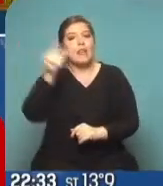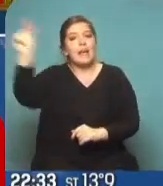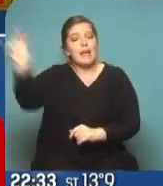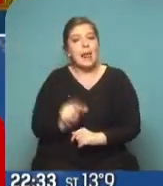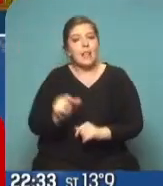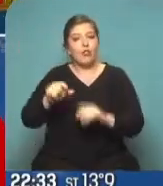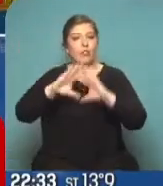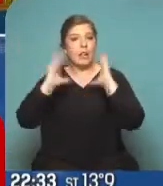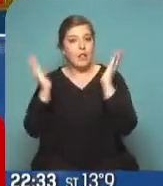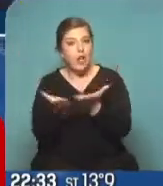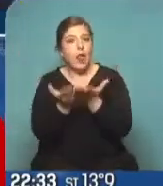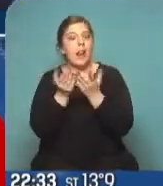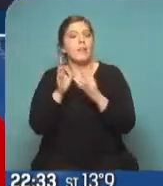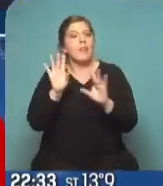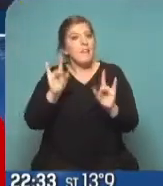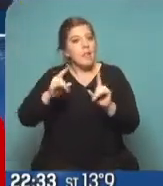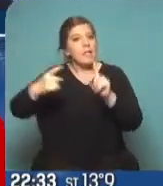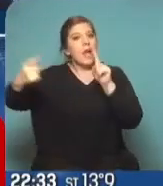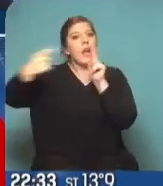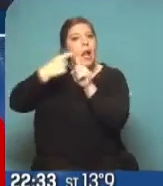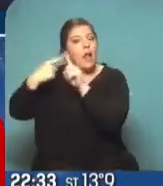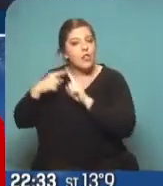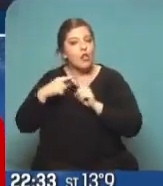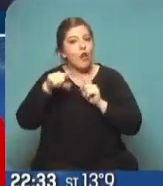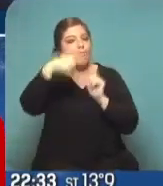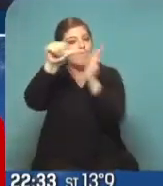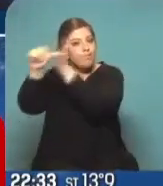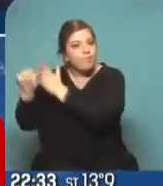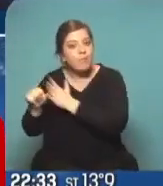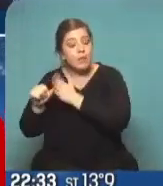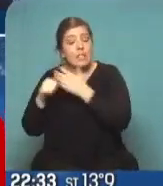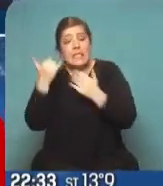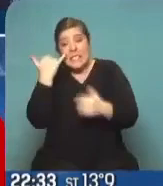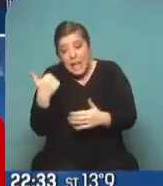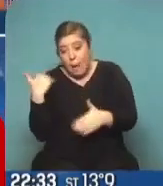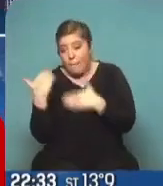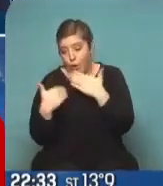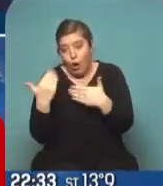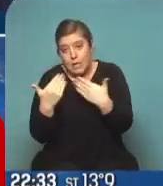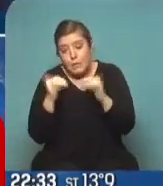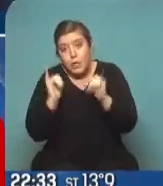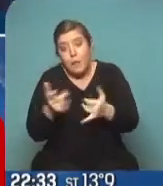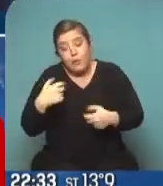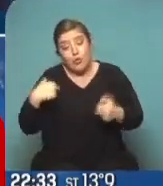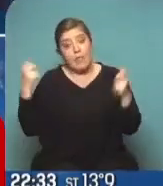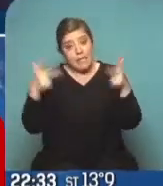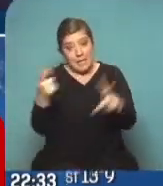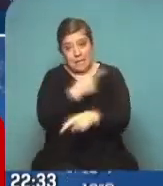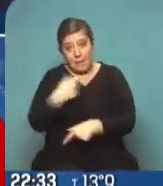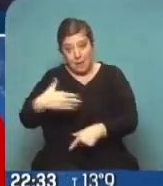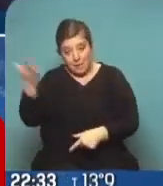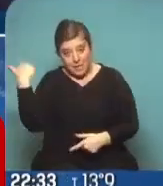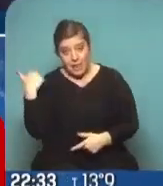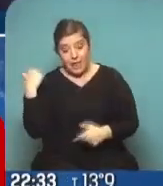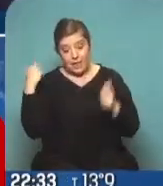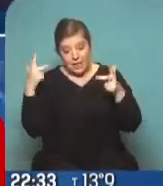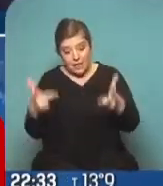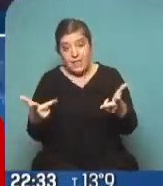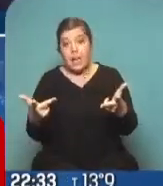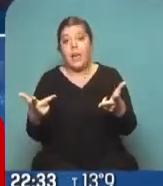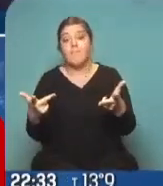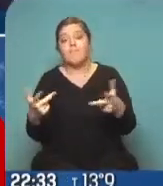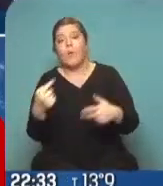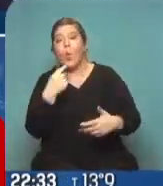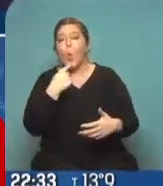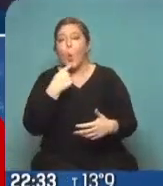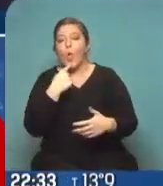estas relaciones, hemos progresado mucho, pero bueno, yo les decía, para ser coherentes, la semana pasada, que la